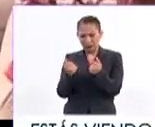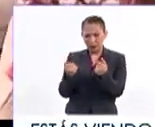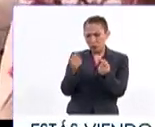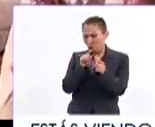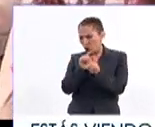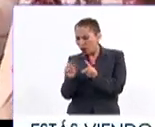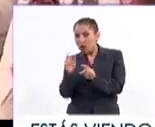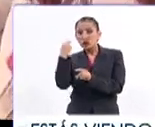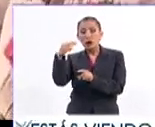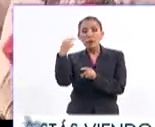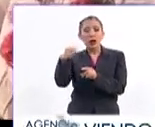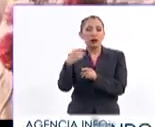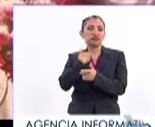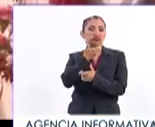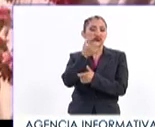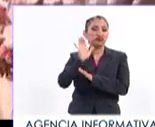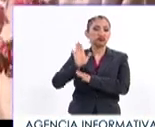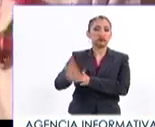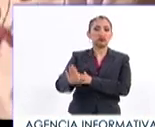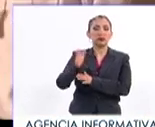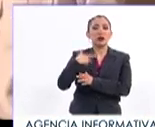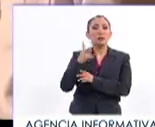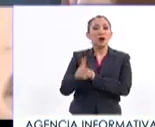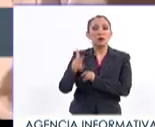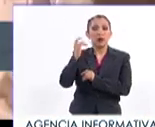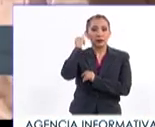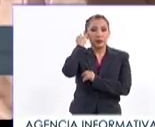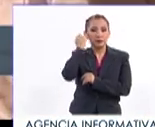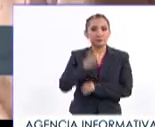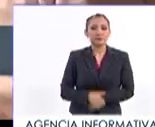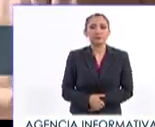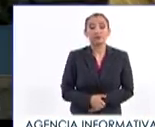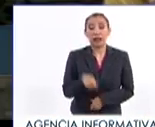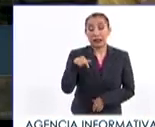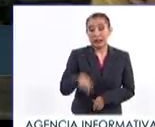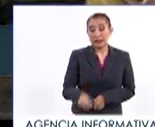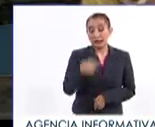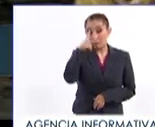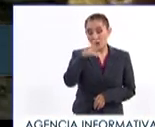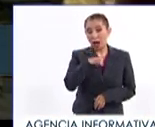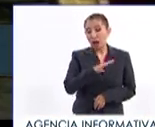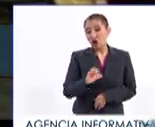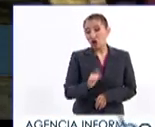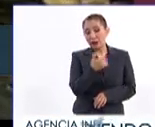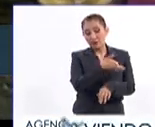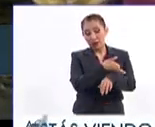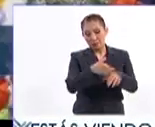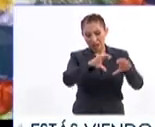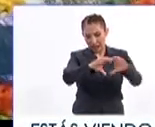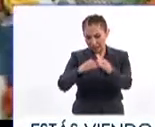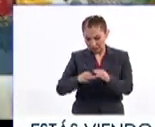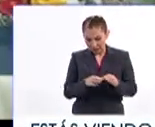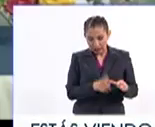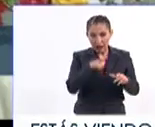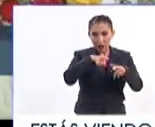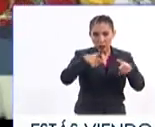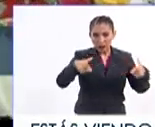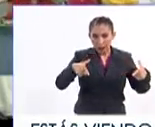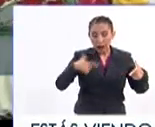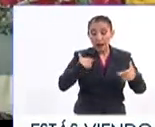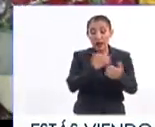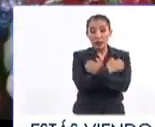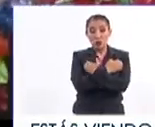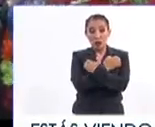comprendidas bajo el nombre dado tradicionalmente a un pueblo indígena. En nuestro país existen 11 familias lingüísticas.